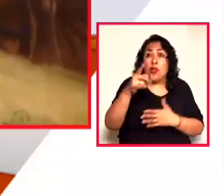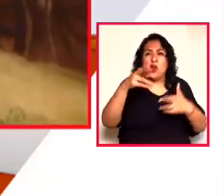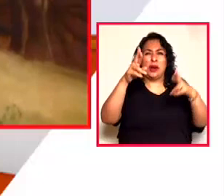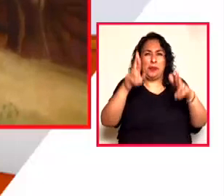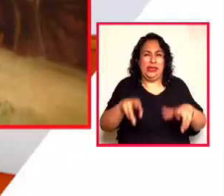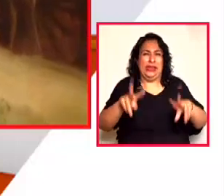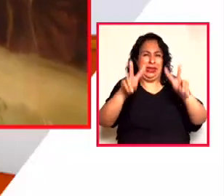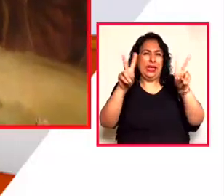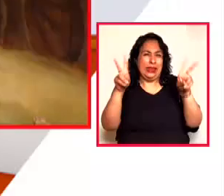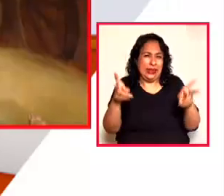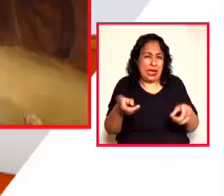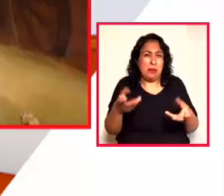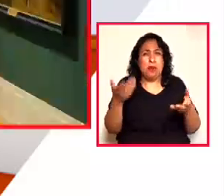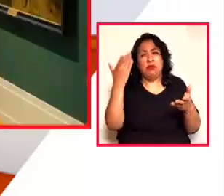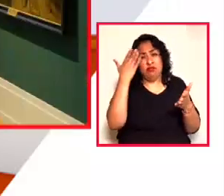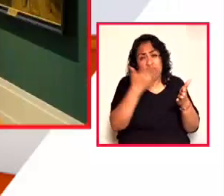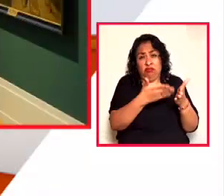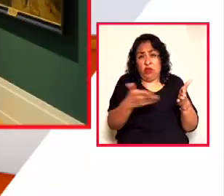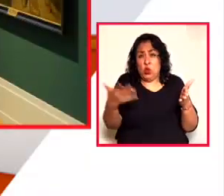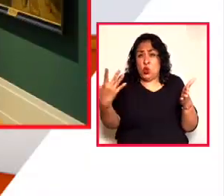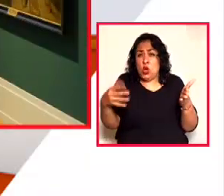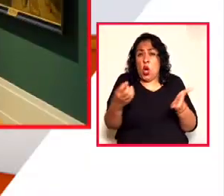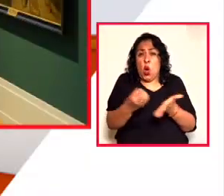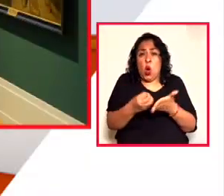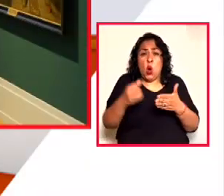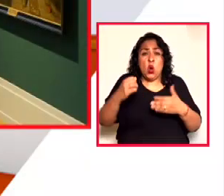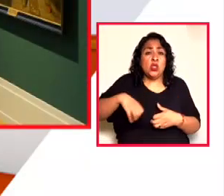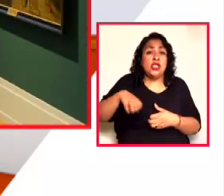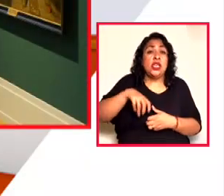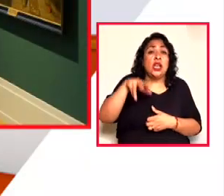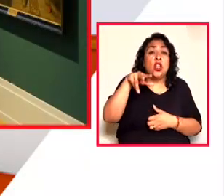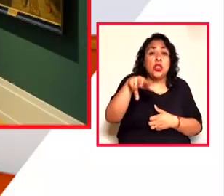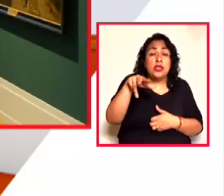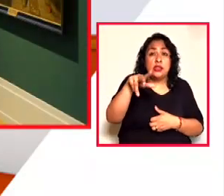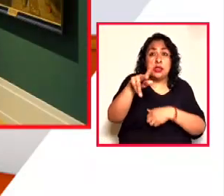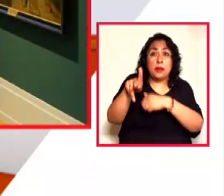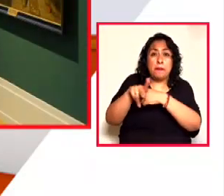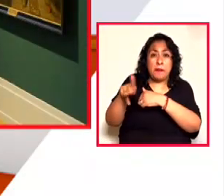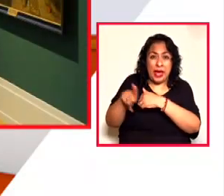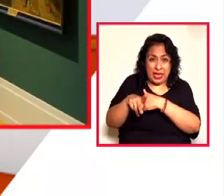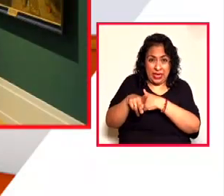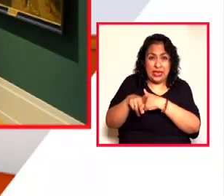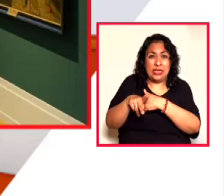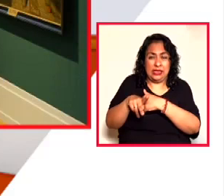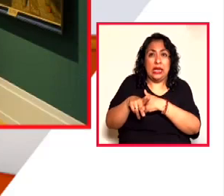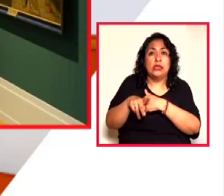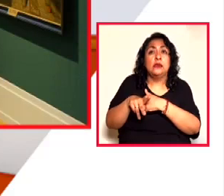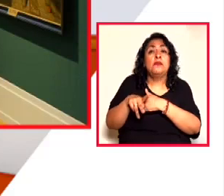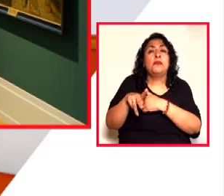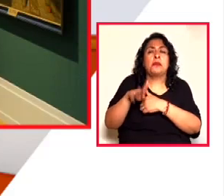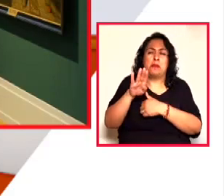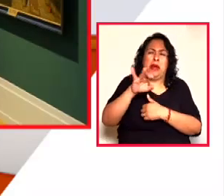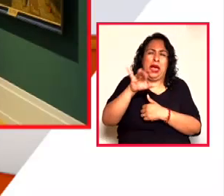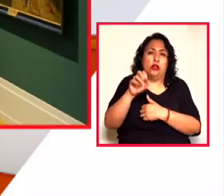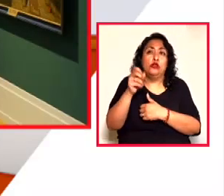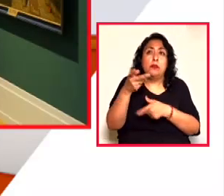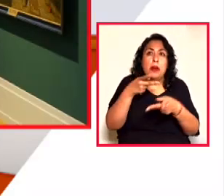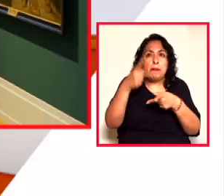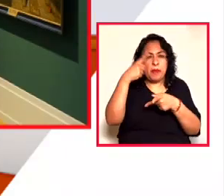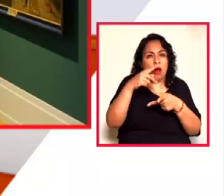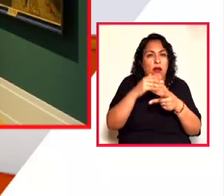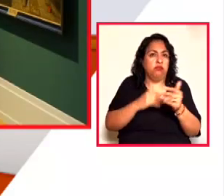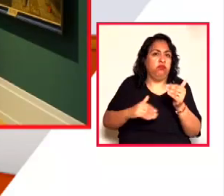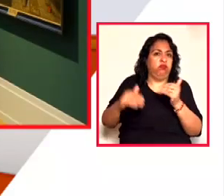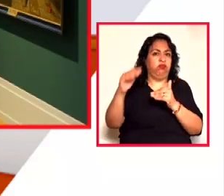de una época de oro, el siglo XVII, en las que los Países Bajos se preparaban para convertirse en una potencia